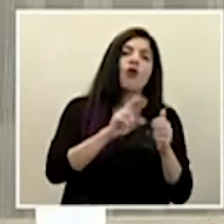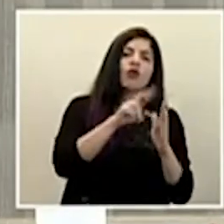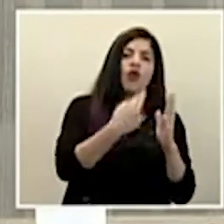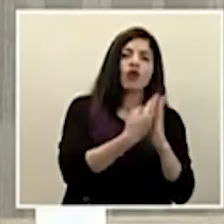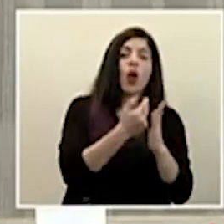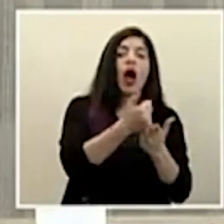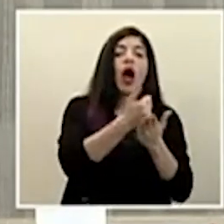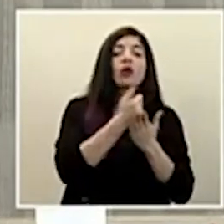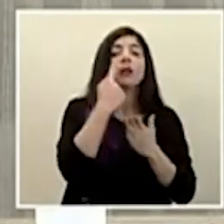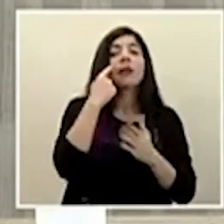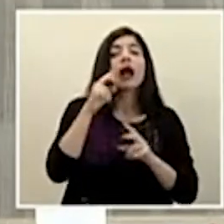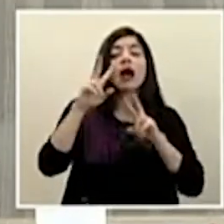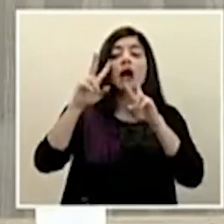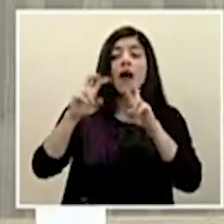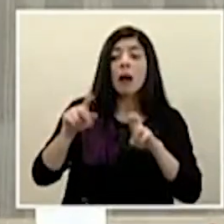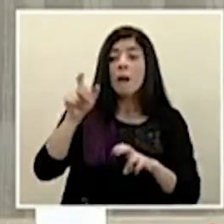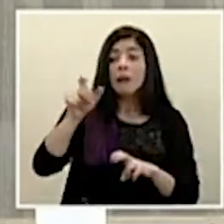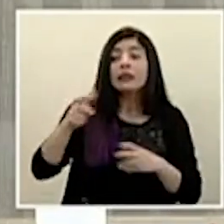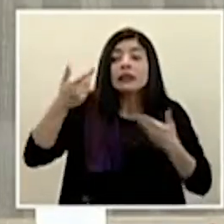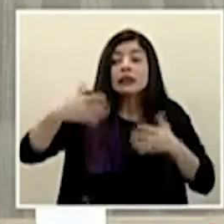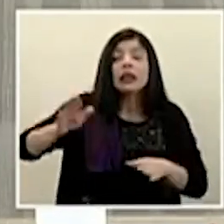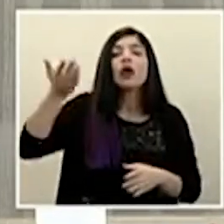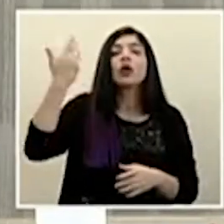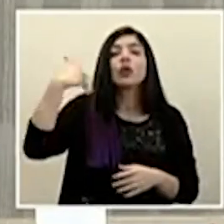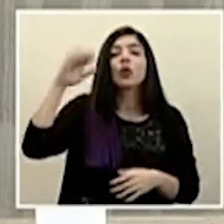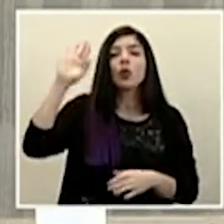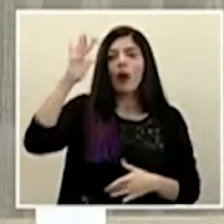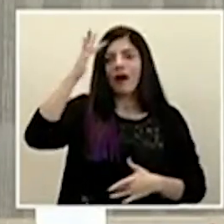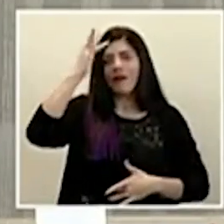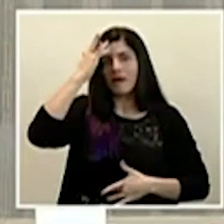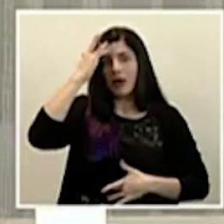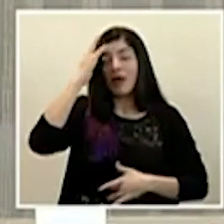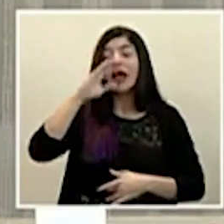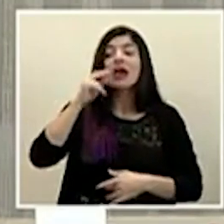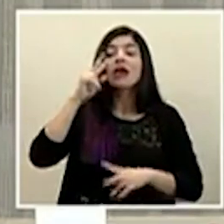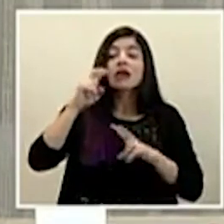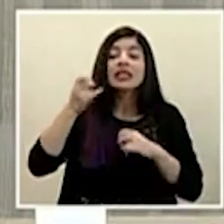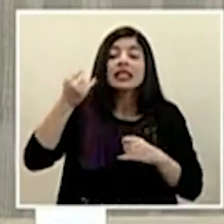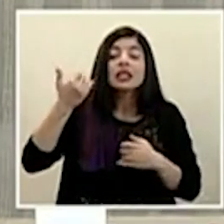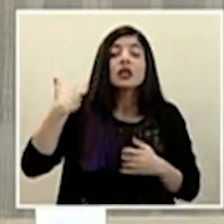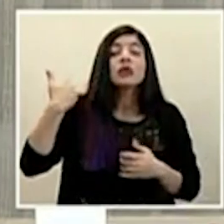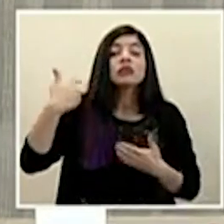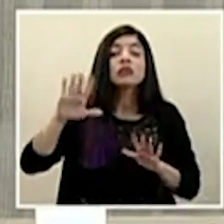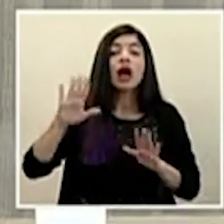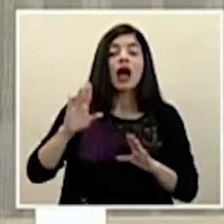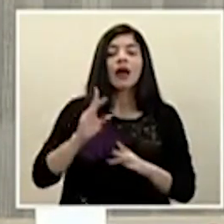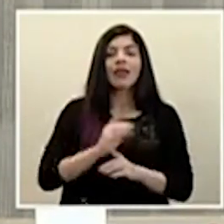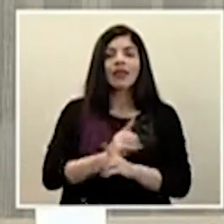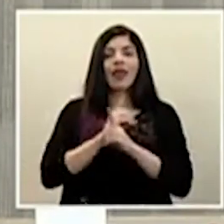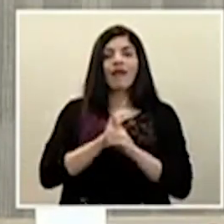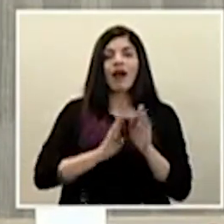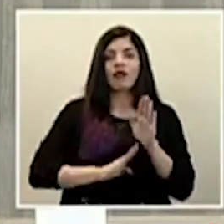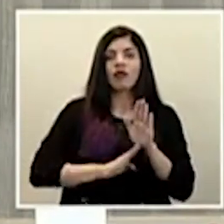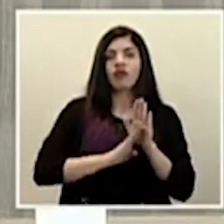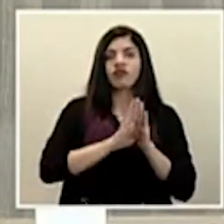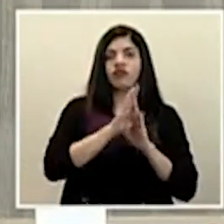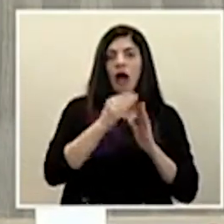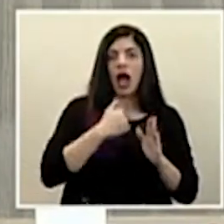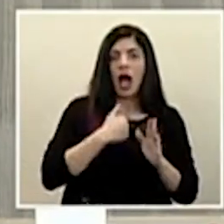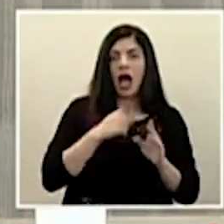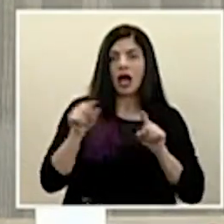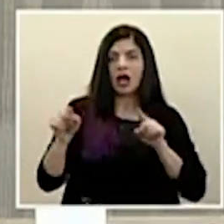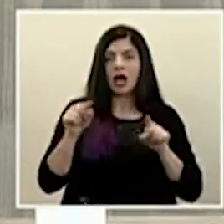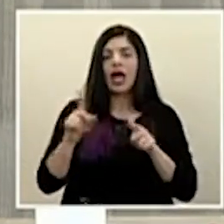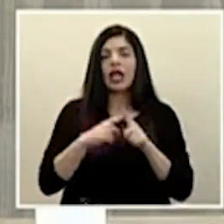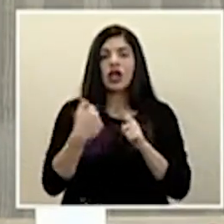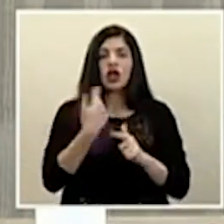persona ya estuvo expuesta al virus e incluso si desarrolló las defensas necesarias. Y en ese sentido, nosotros ya estamos analizando para la próxima semana